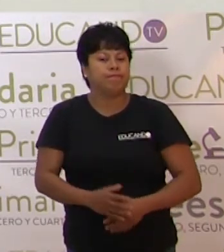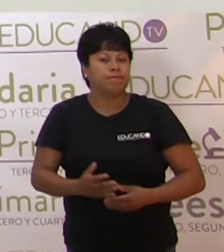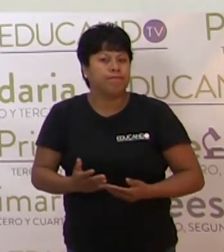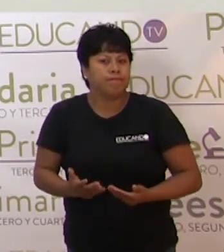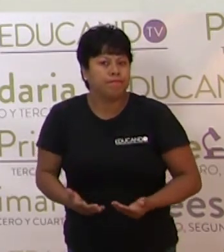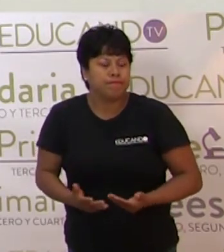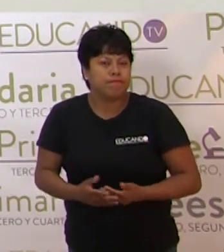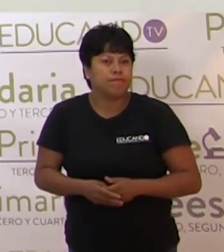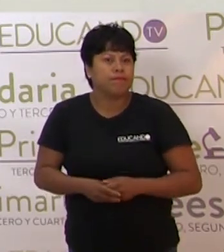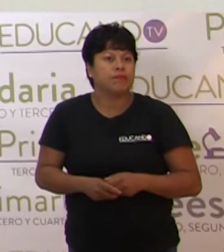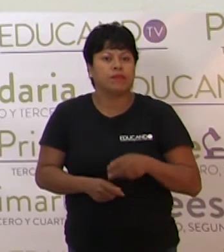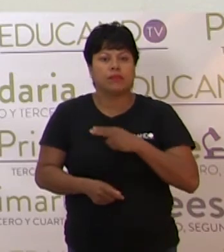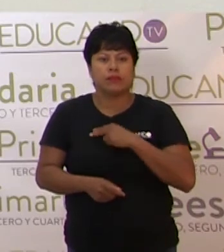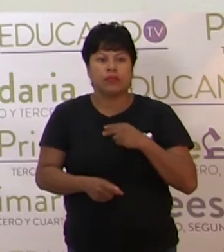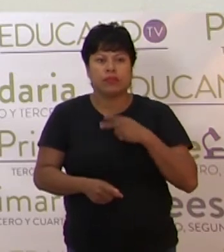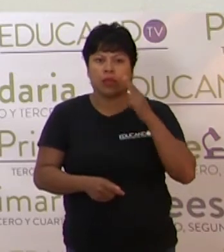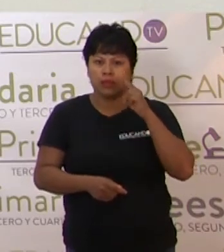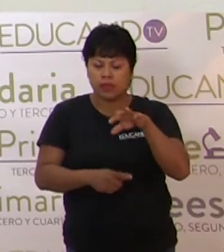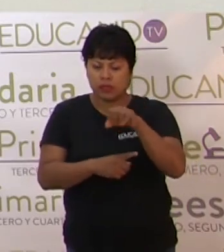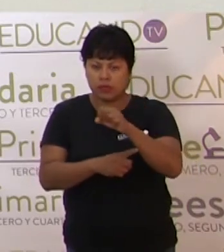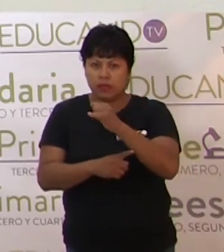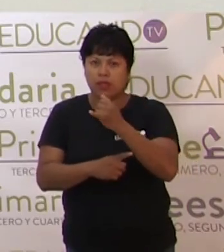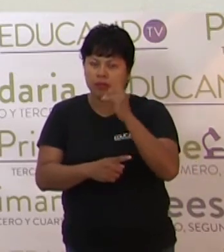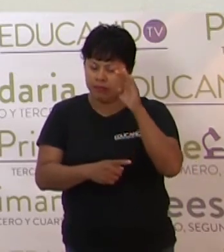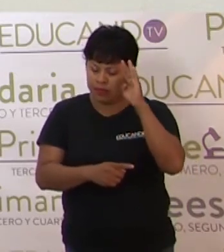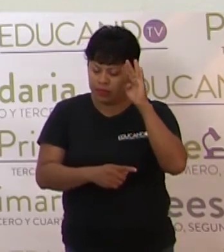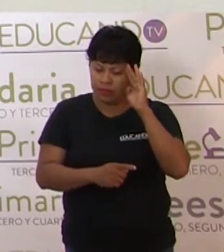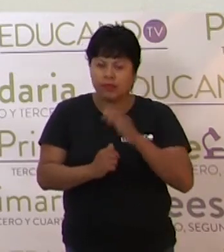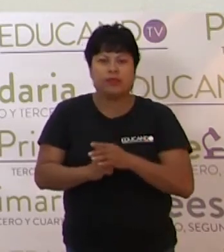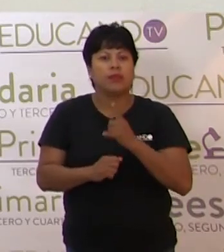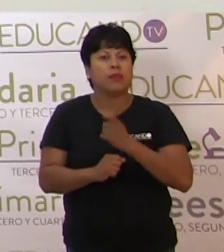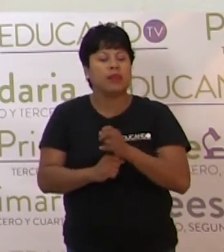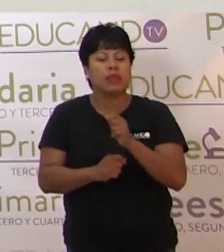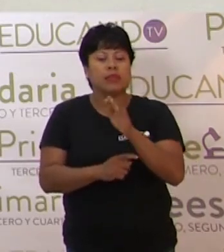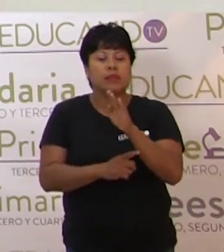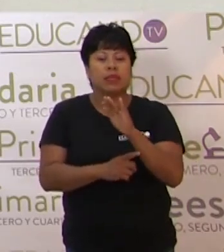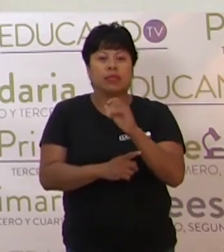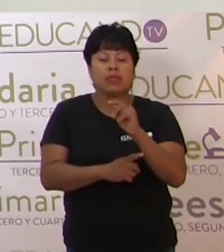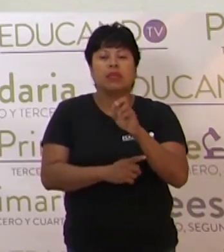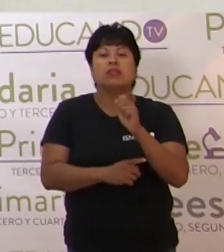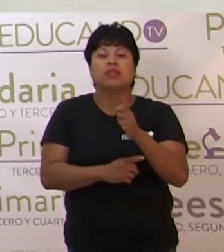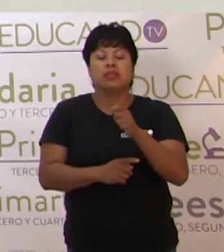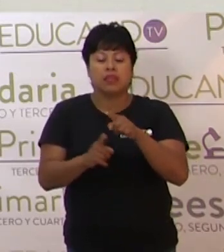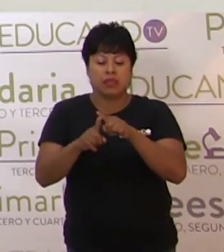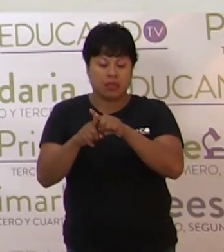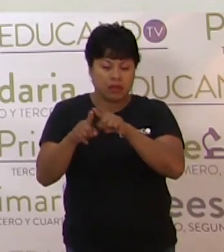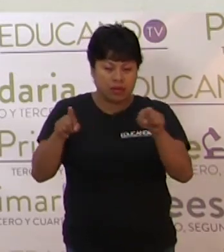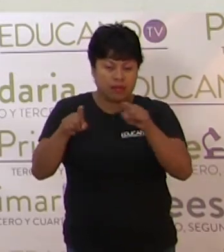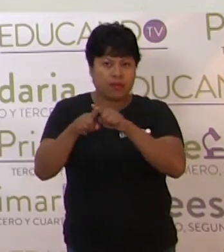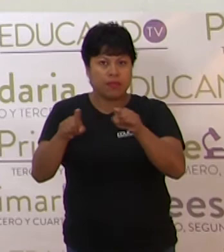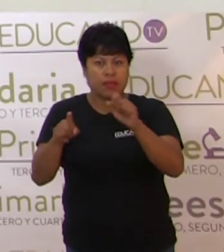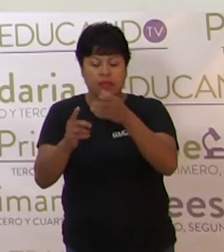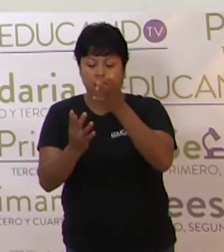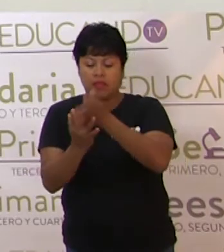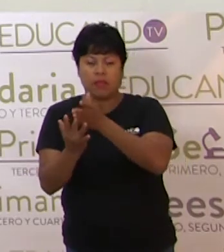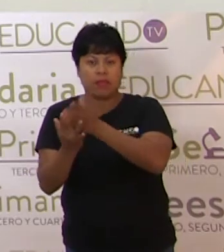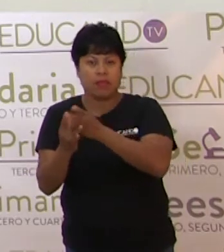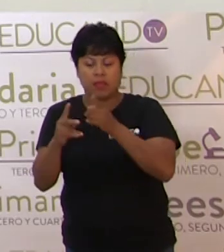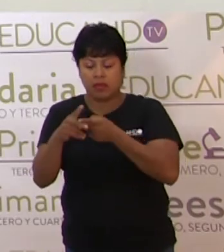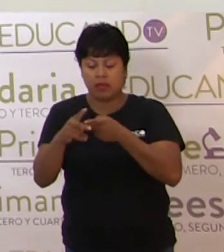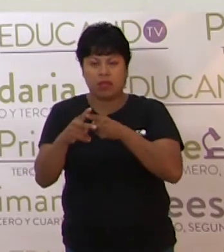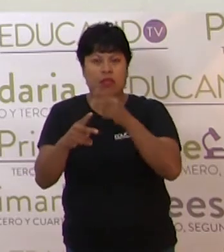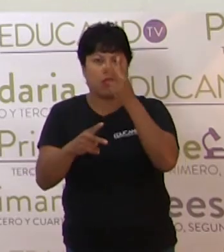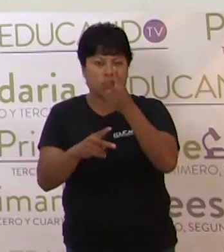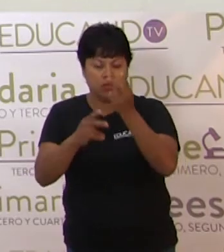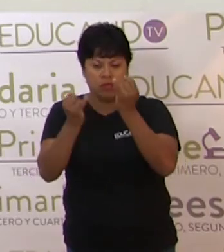y vamos a leer el concepto y analizamos primero la bisectriz es cada una de las rectas que divide a cada ángulo en dos